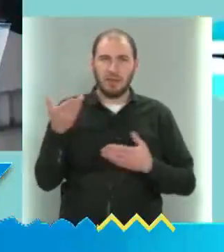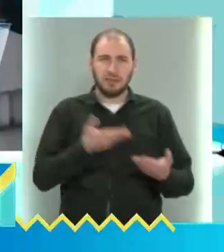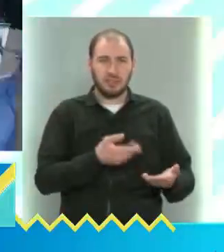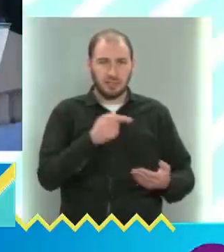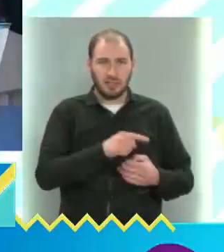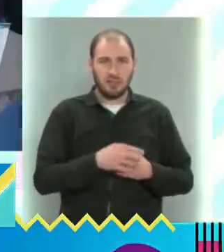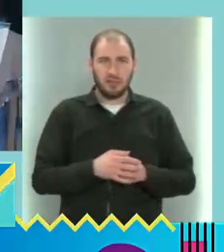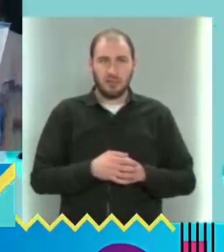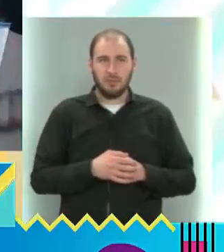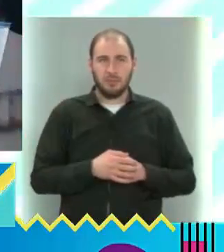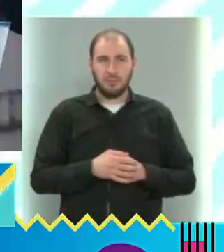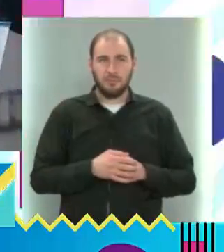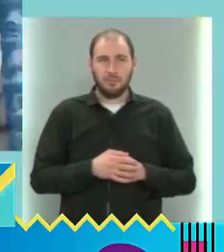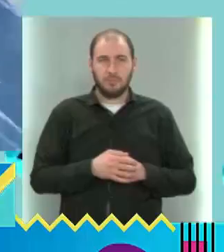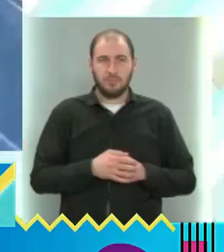ya como